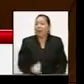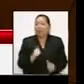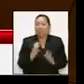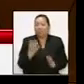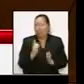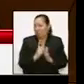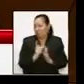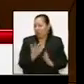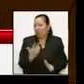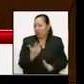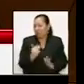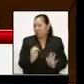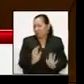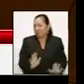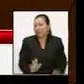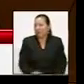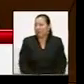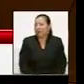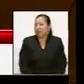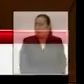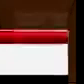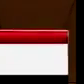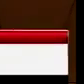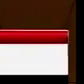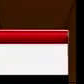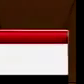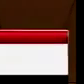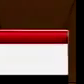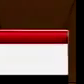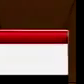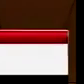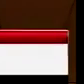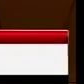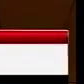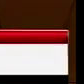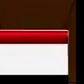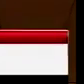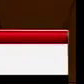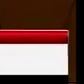dura 1:38. Ya. ¿Y usted sabía que